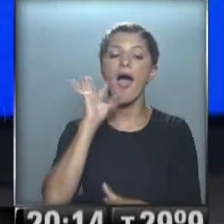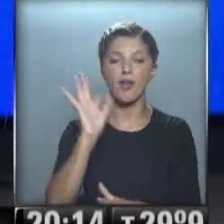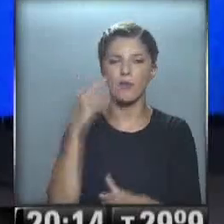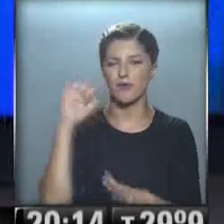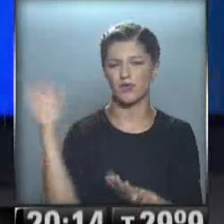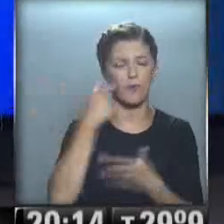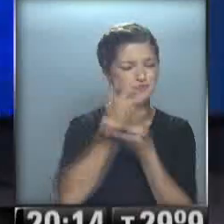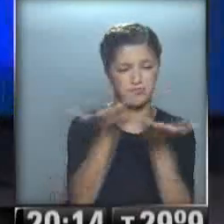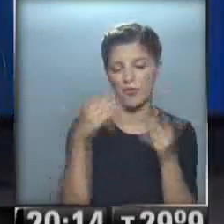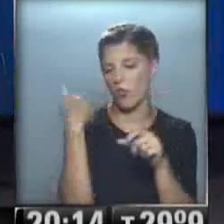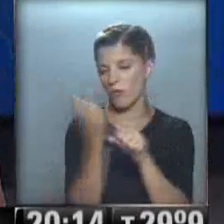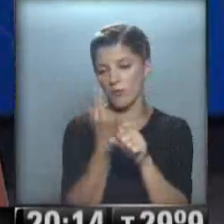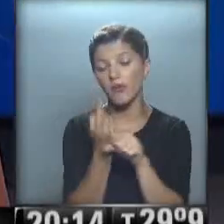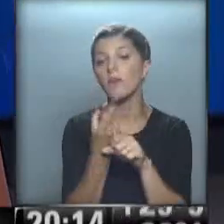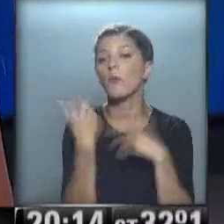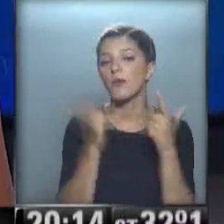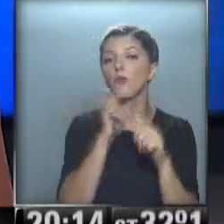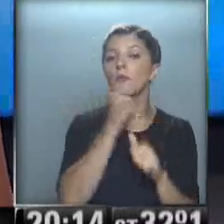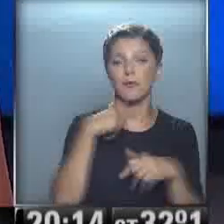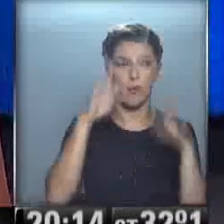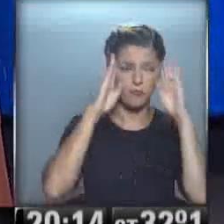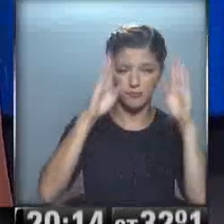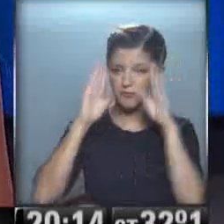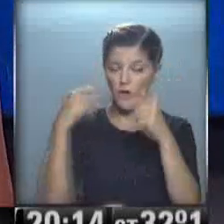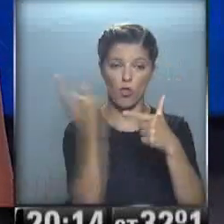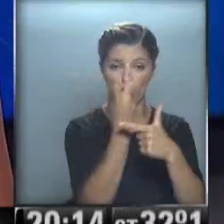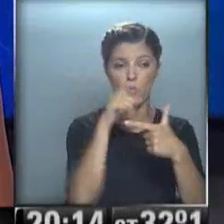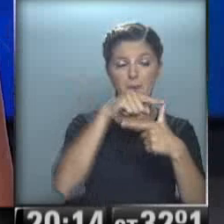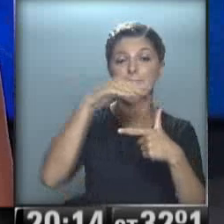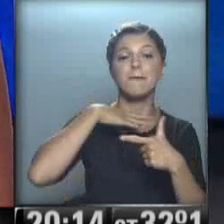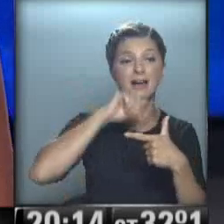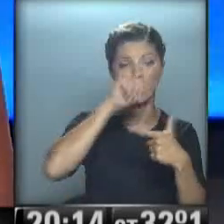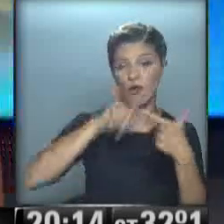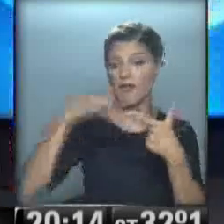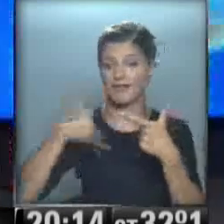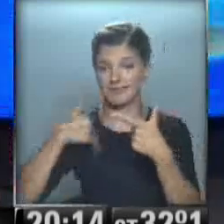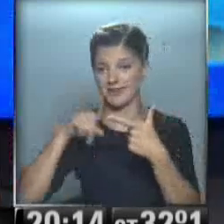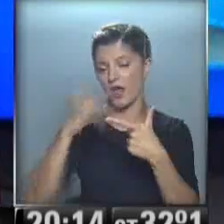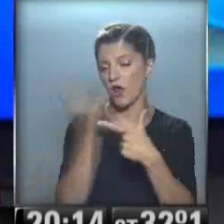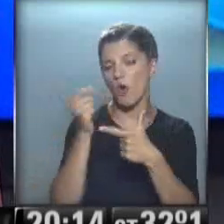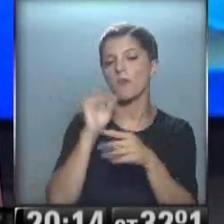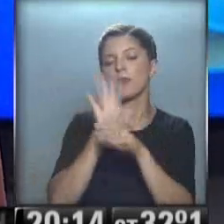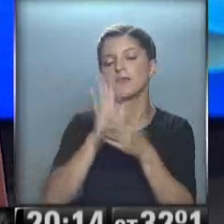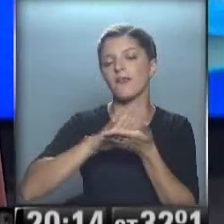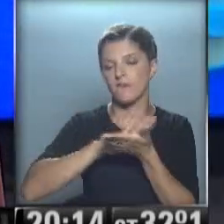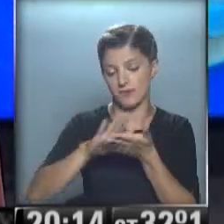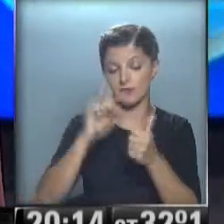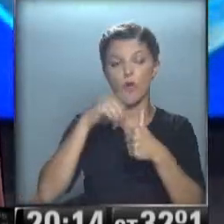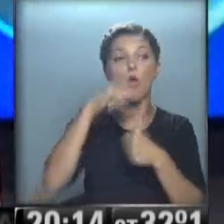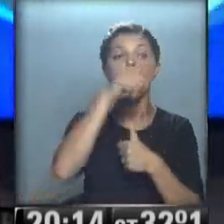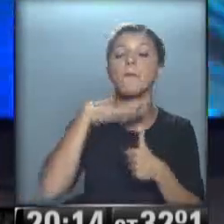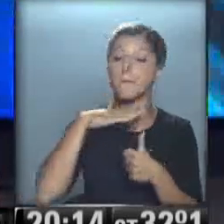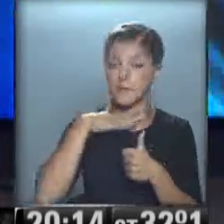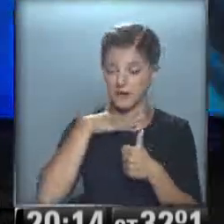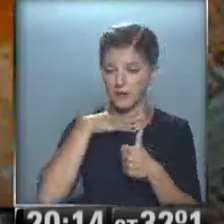eso vamos a delimitar en México y Argentina que fueron sus lugares básicos digamos en México